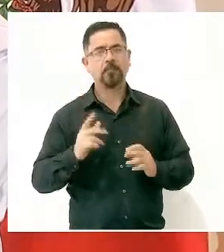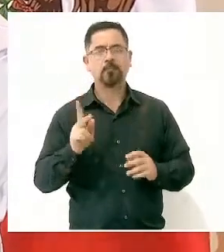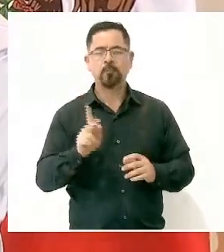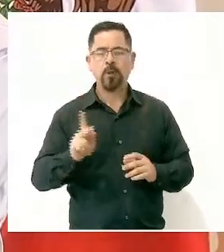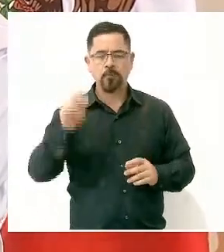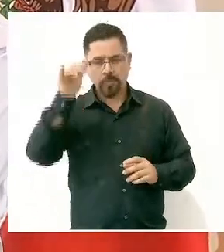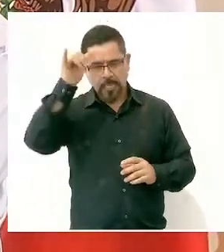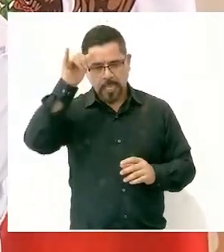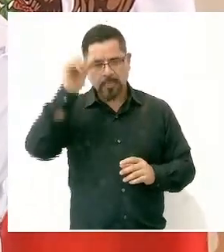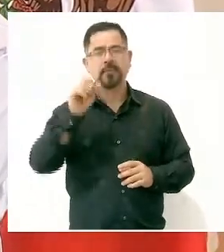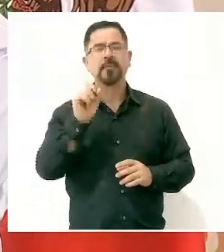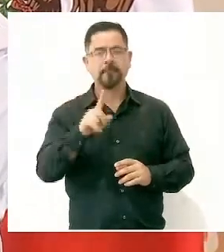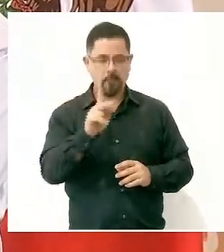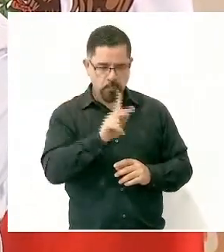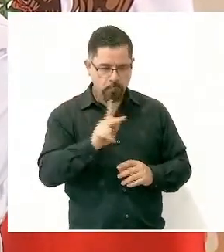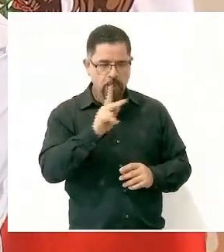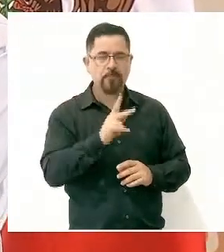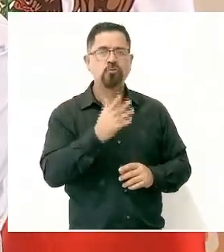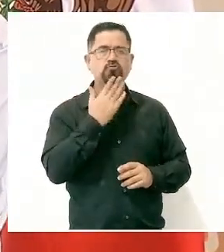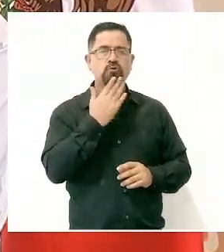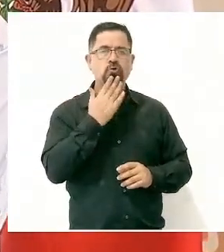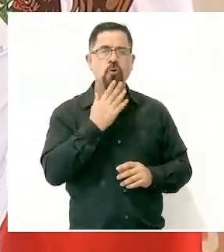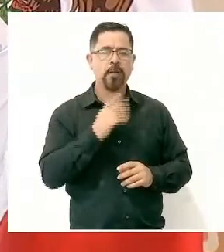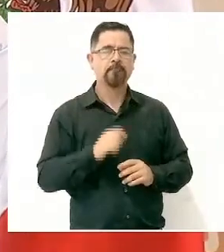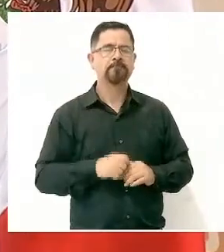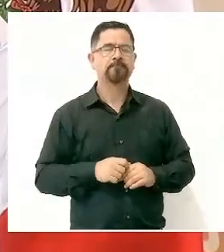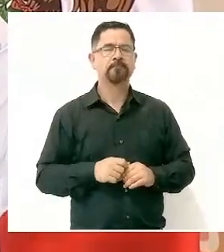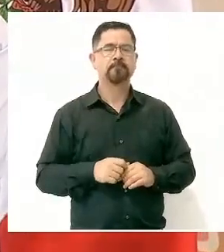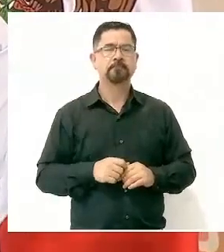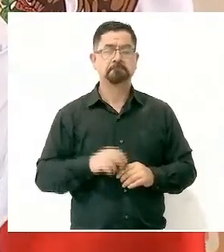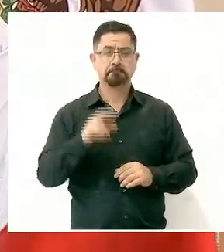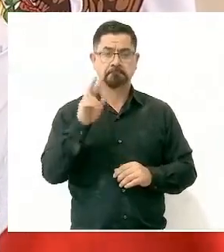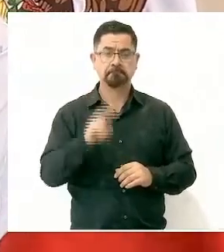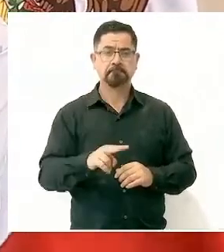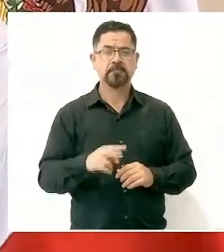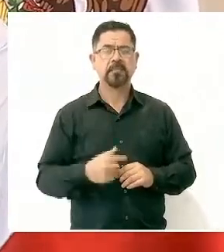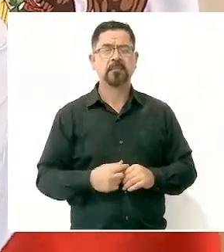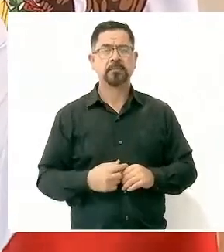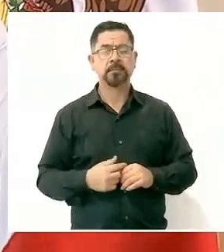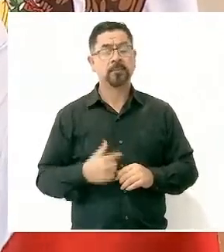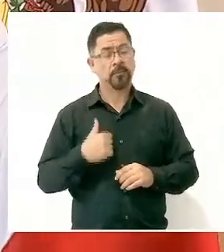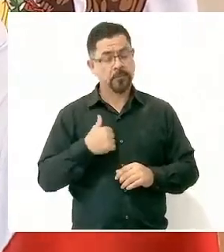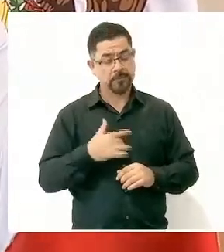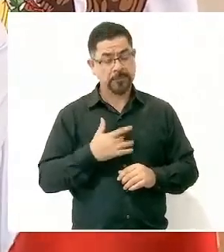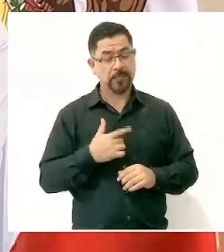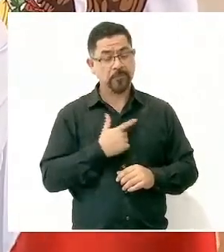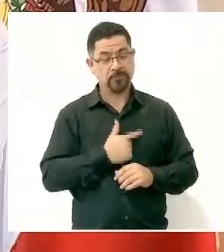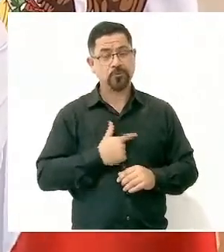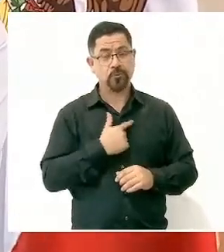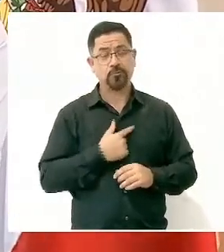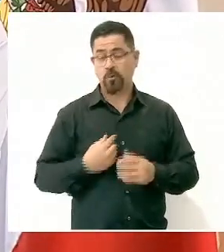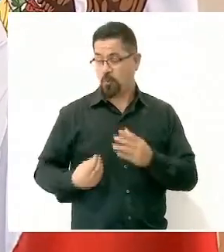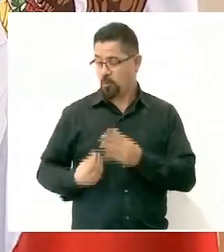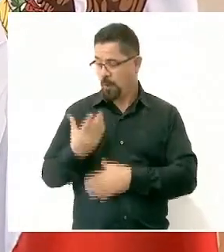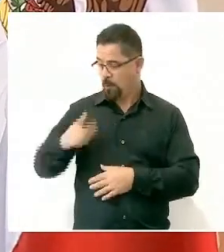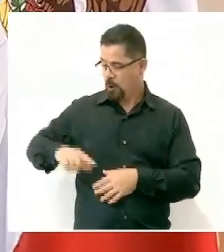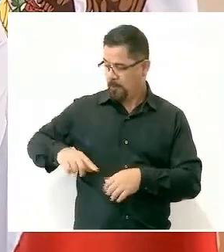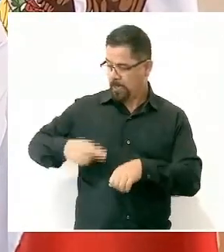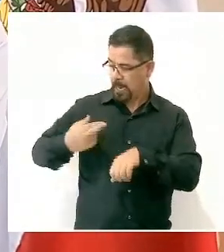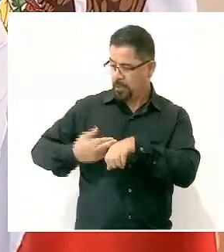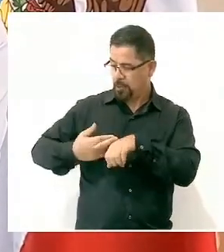Sonora. Me da mucho gusto que ya esté de gobernador Alfonso Durazo.